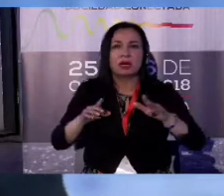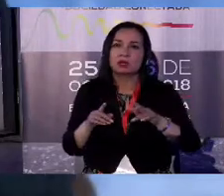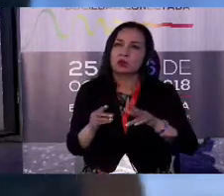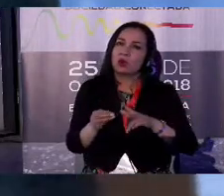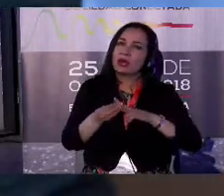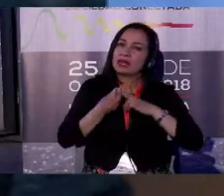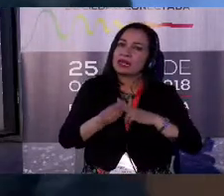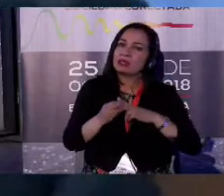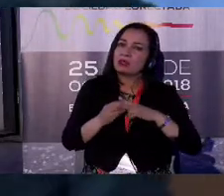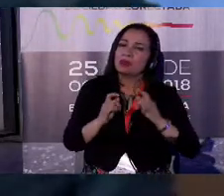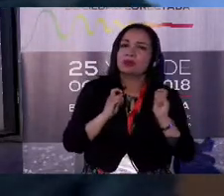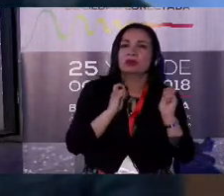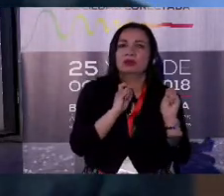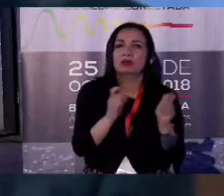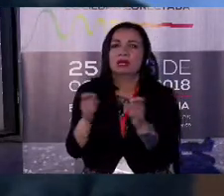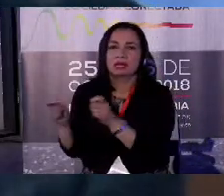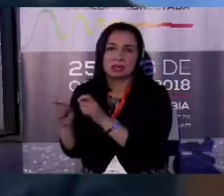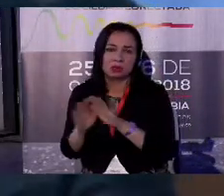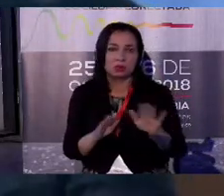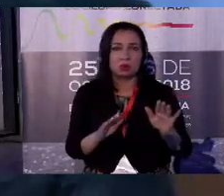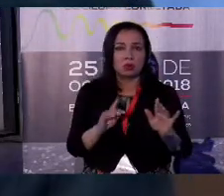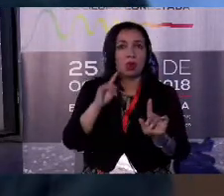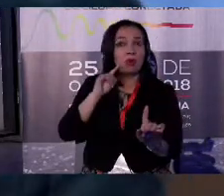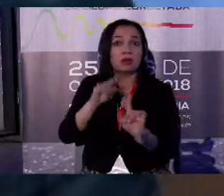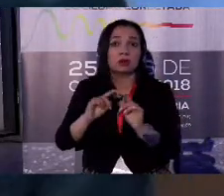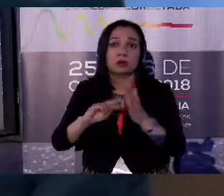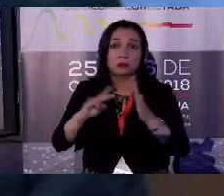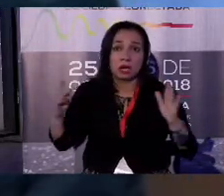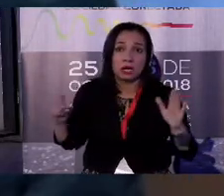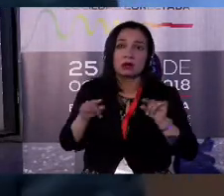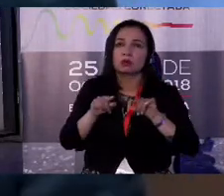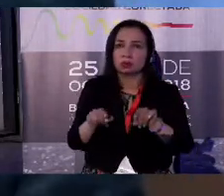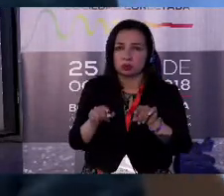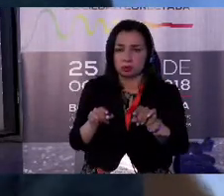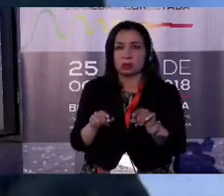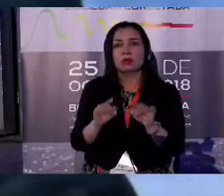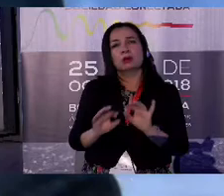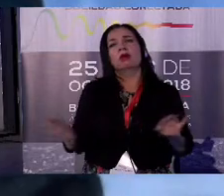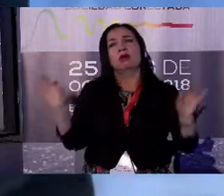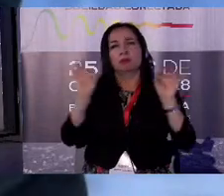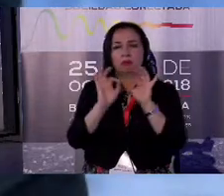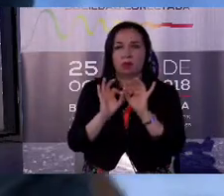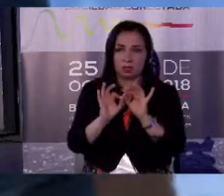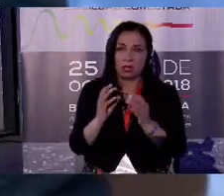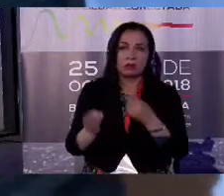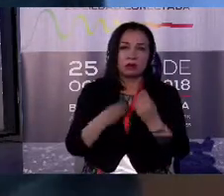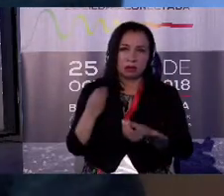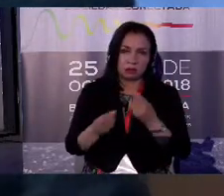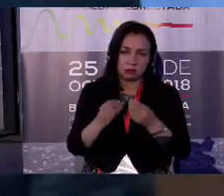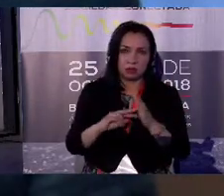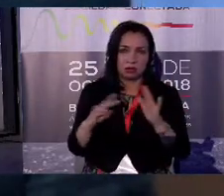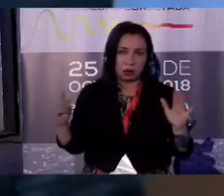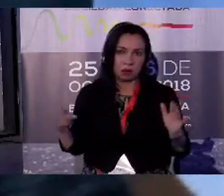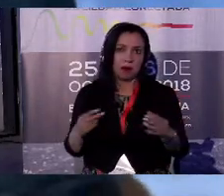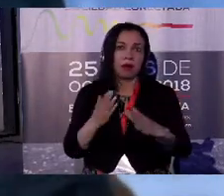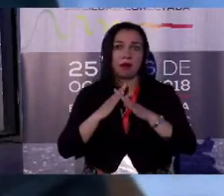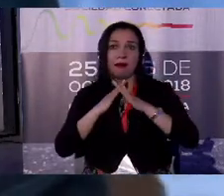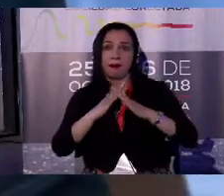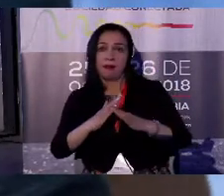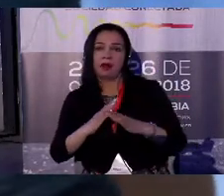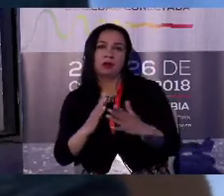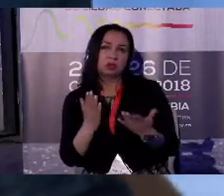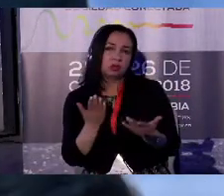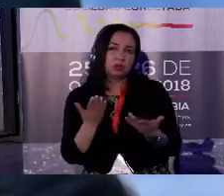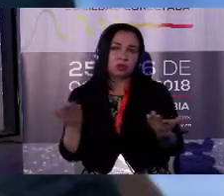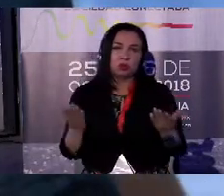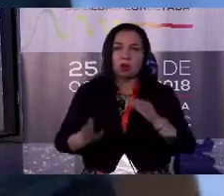asignación, no solo de la perspectiva técnica, que sin duda es importantísimo hacerlo así, sobre todo para evitar la discrecionalidad, para